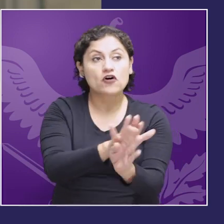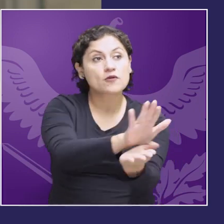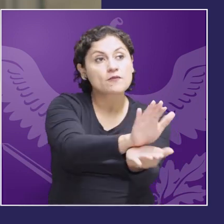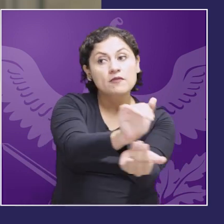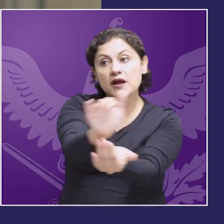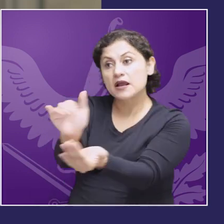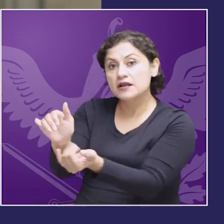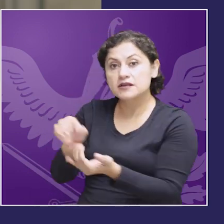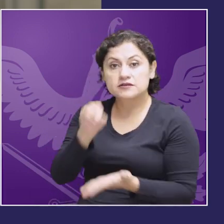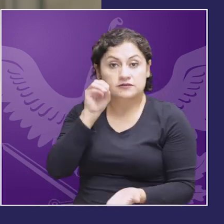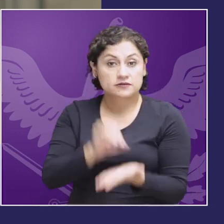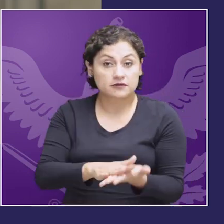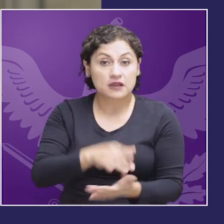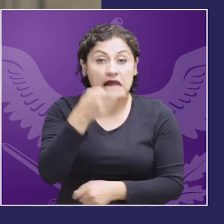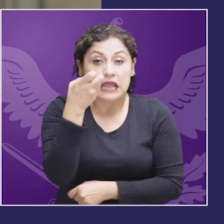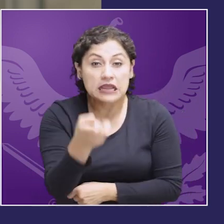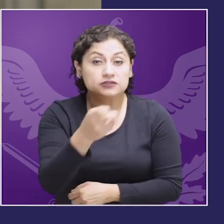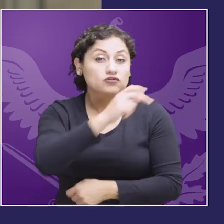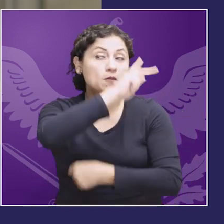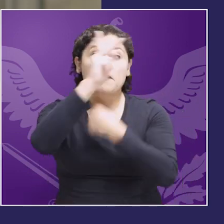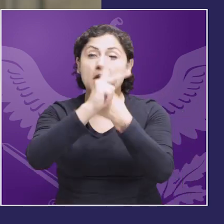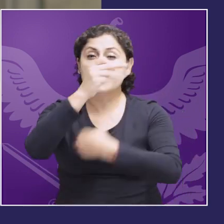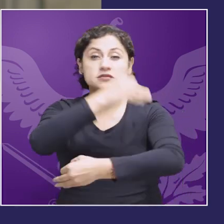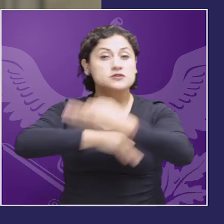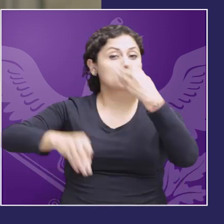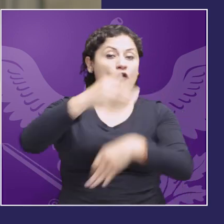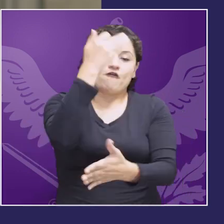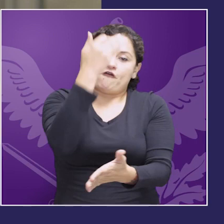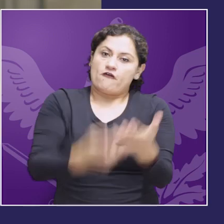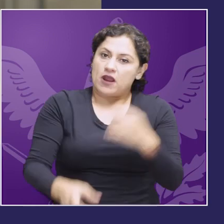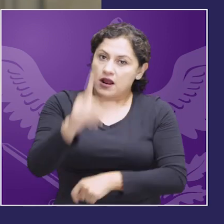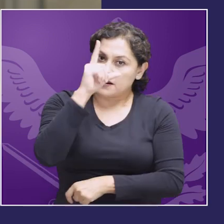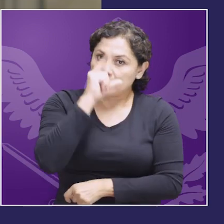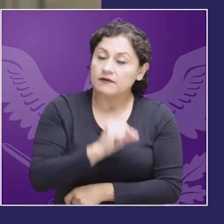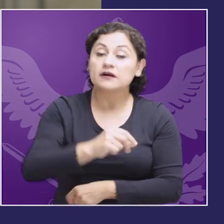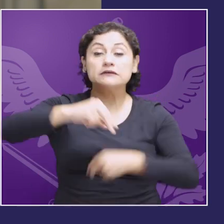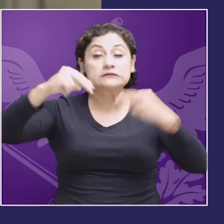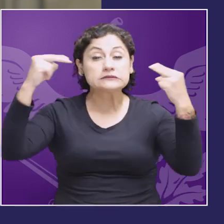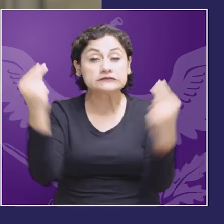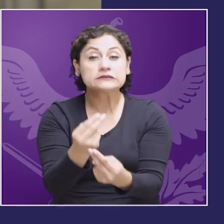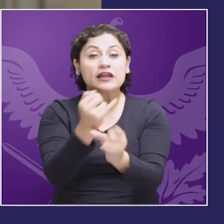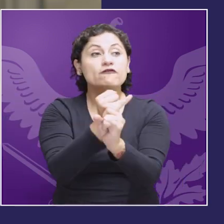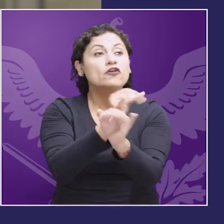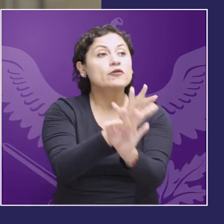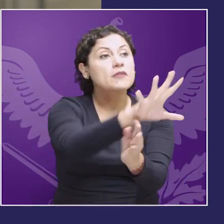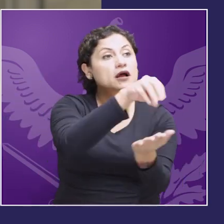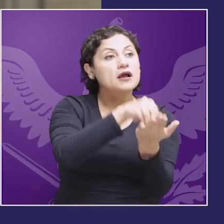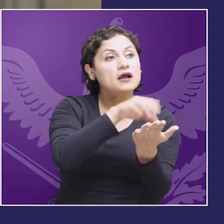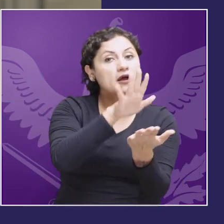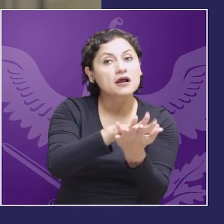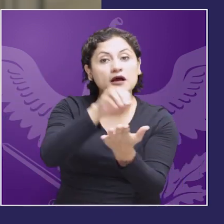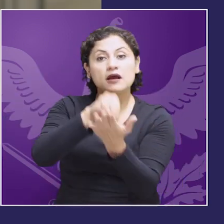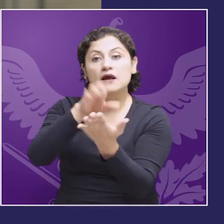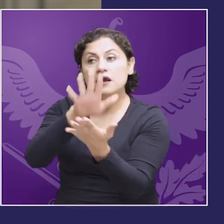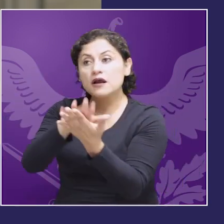estamos sumamente en deuda todos los países. Necesitamos contar con datos que permitan generar información adecuada para